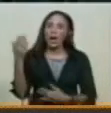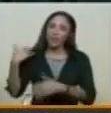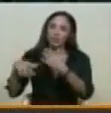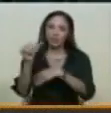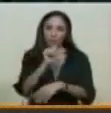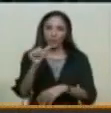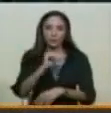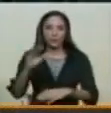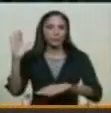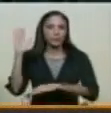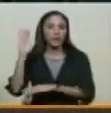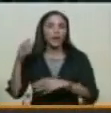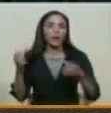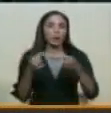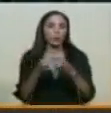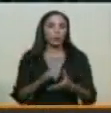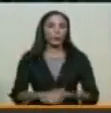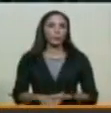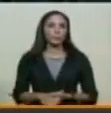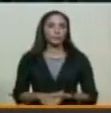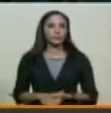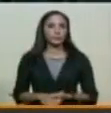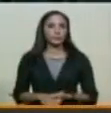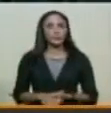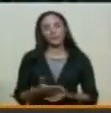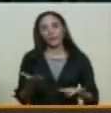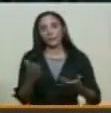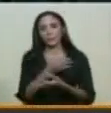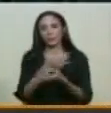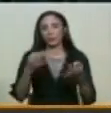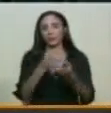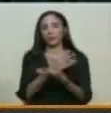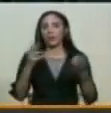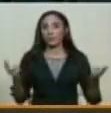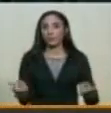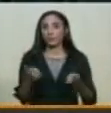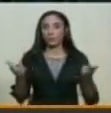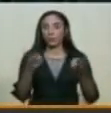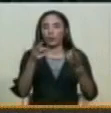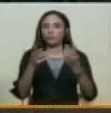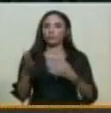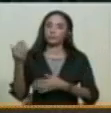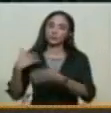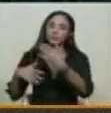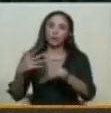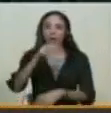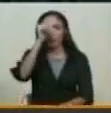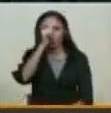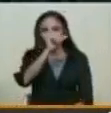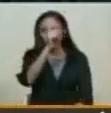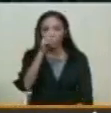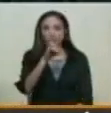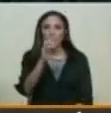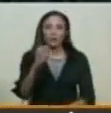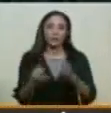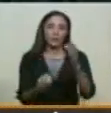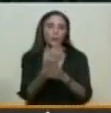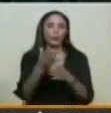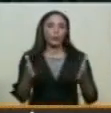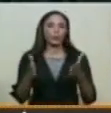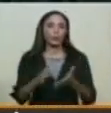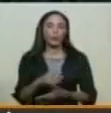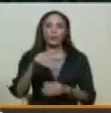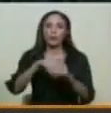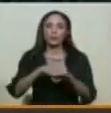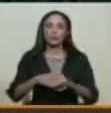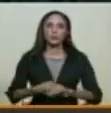semanas después de la inmensa victoria del pueblo de Venezuela el pasado domingo 20 de mayo.